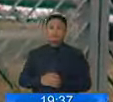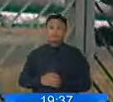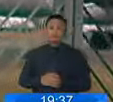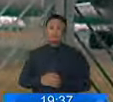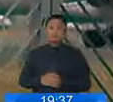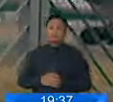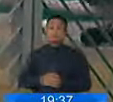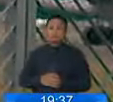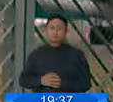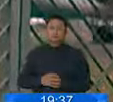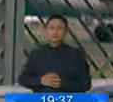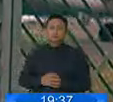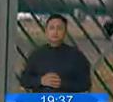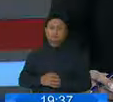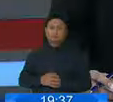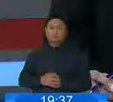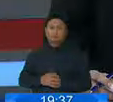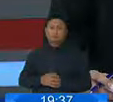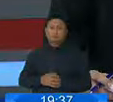Informó José Morales.